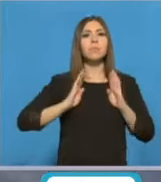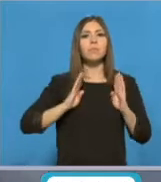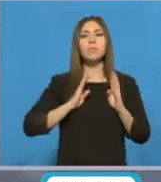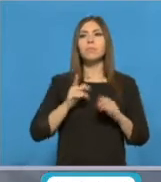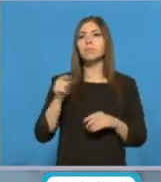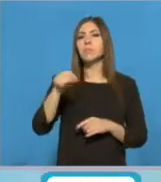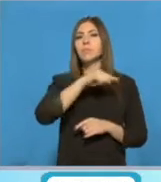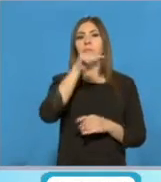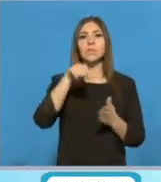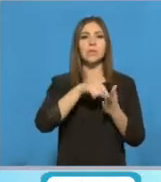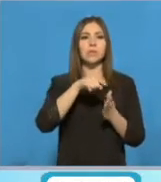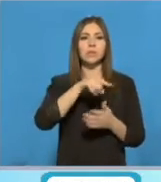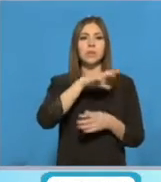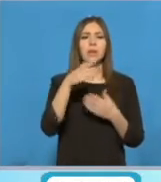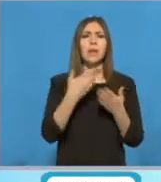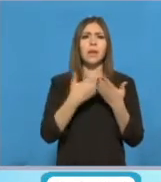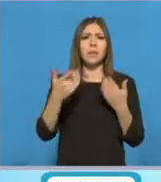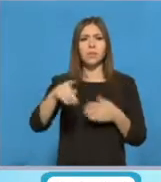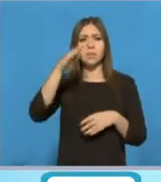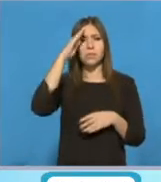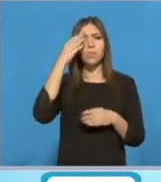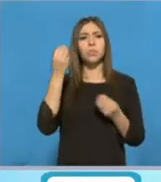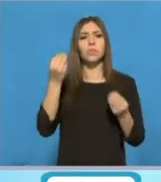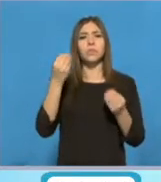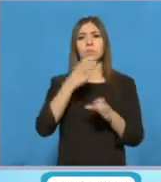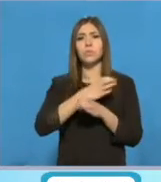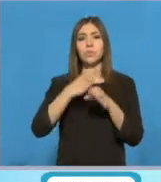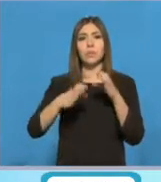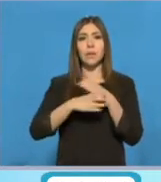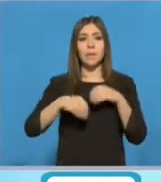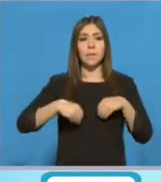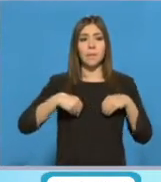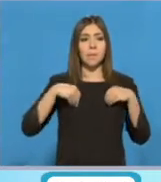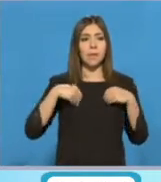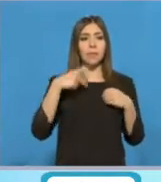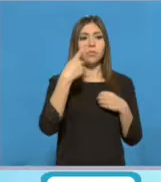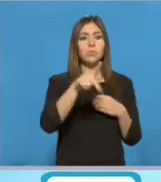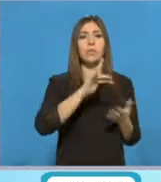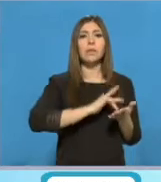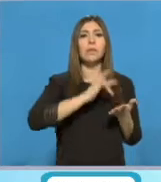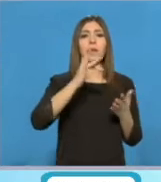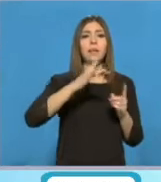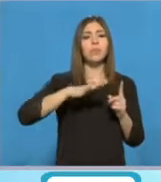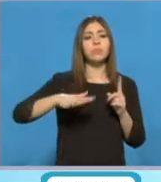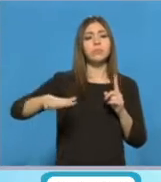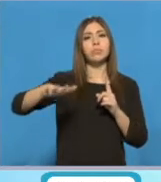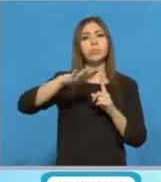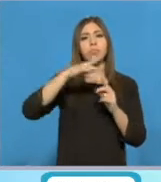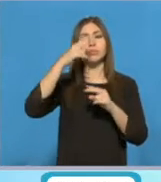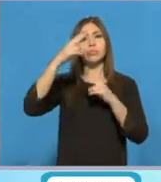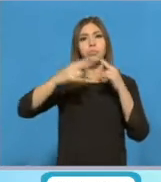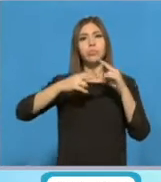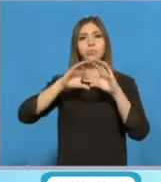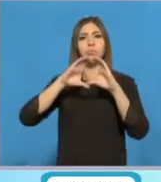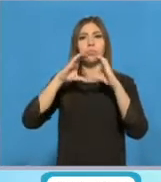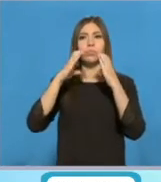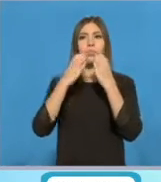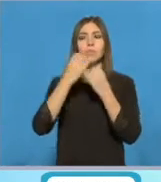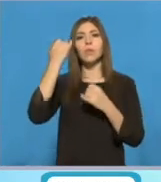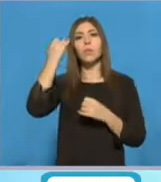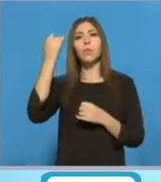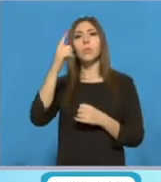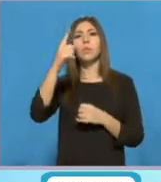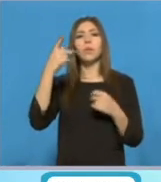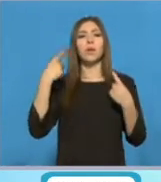pensemos, ¿no? ¿Cuánto de la vida hoy depende del espacio? Claro. Sí. Si alguien coloca